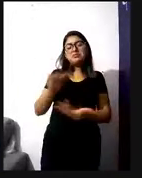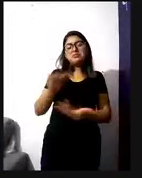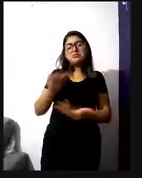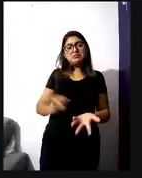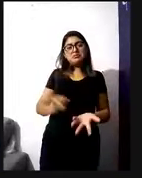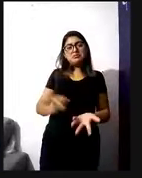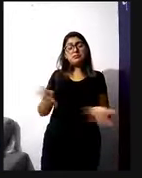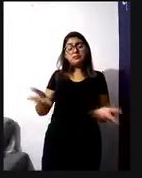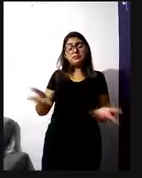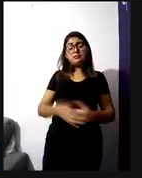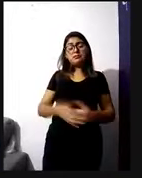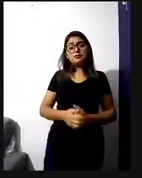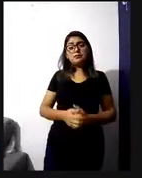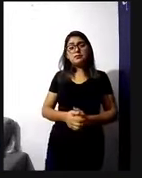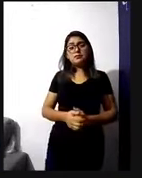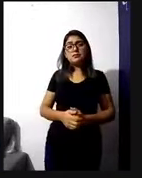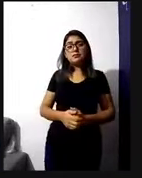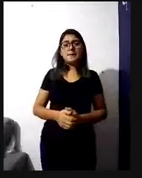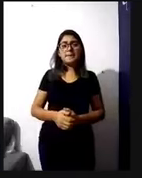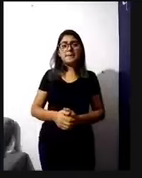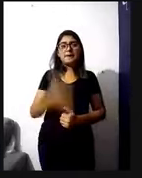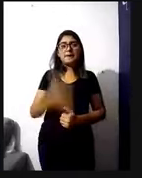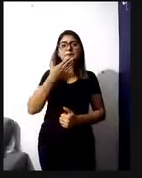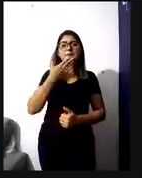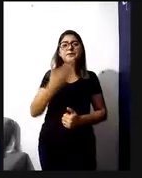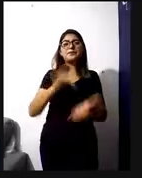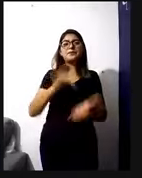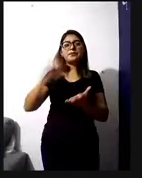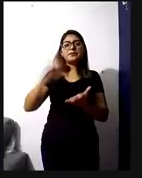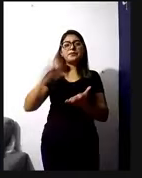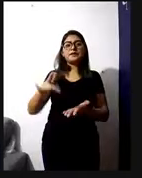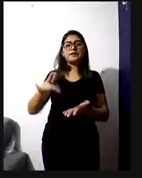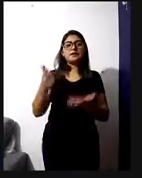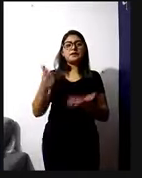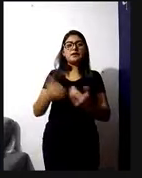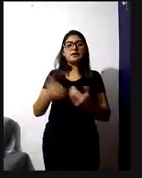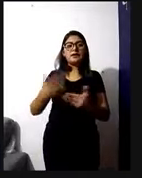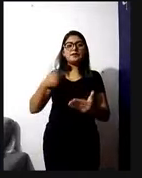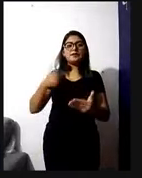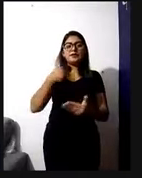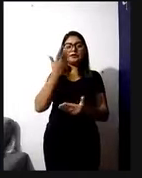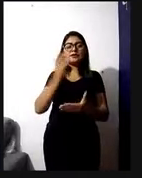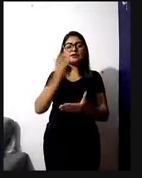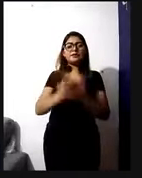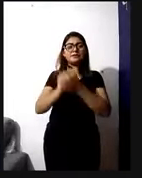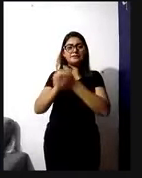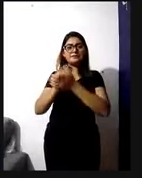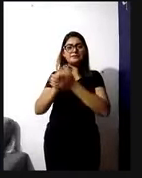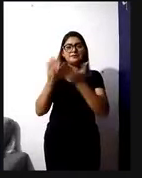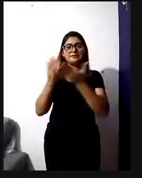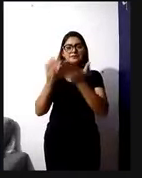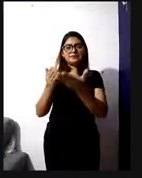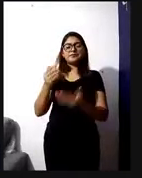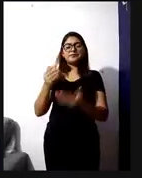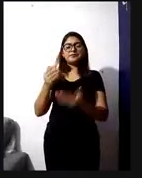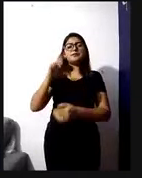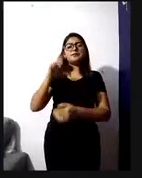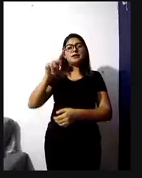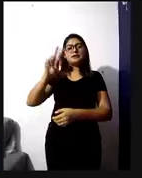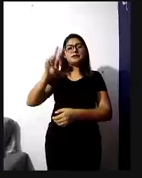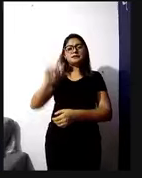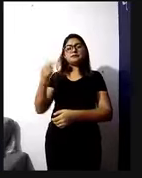Bien, maestra, una pregunta más. Bueno, antes quiero mandarle los saludos de la maestra Anabel Arellano, la directora del Instituto de